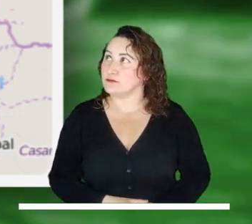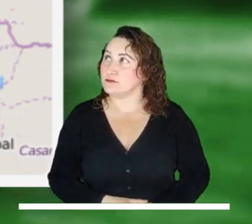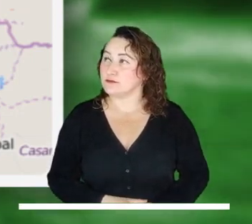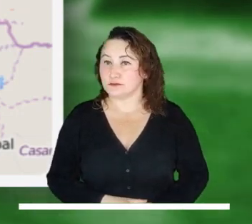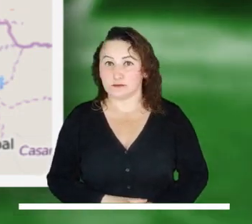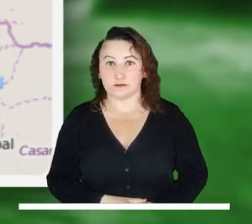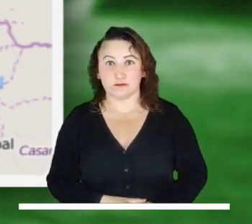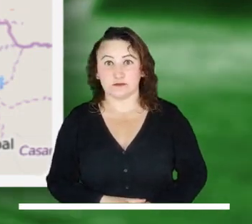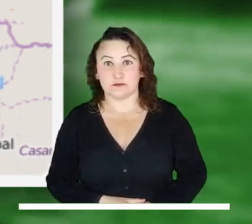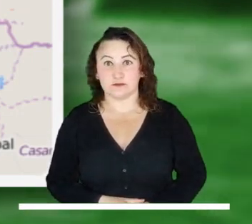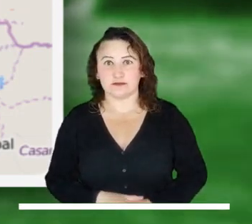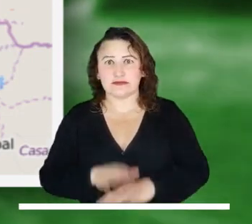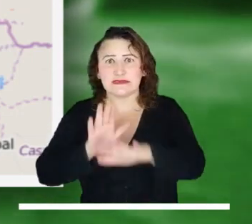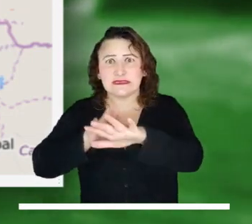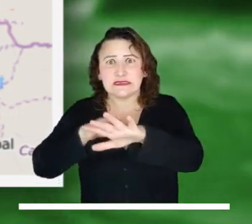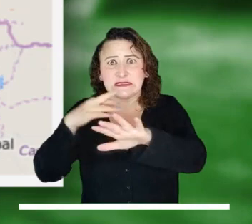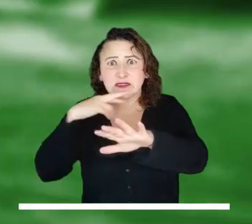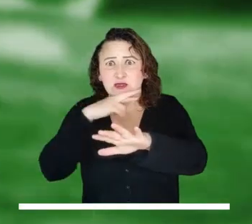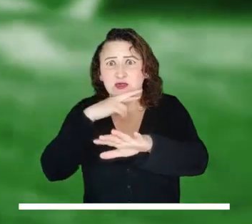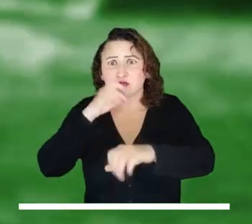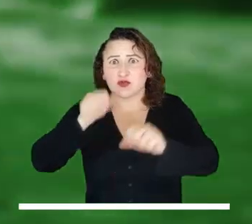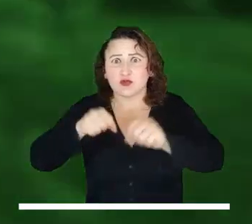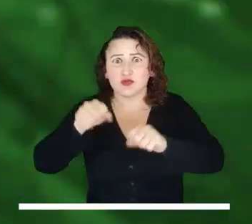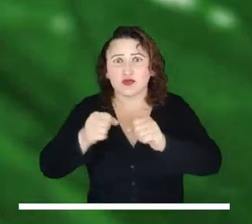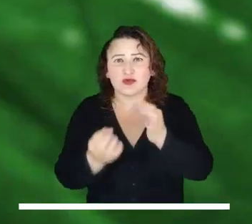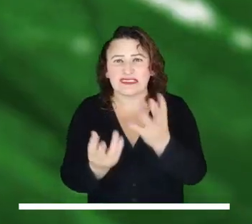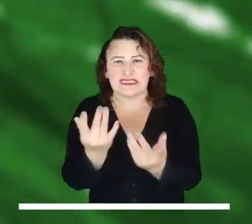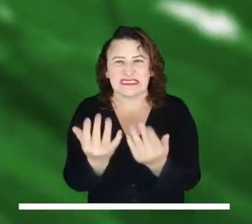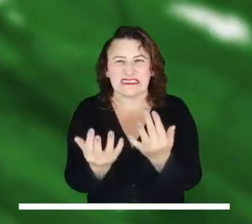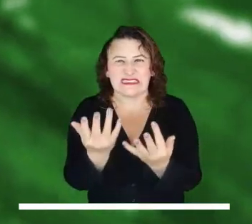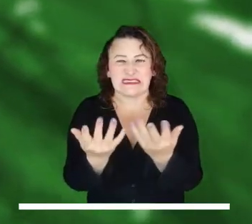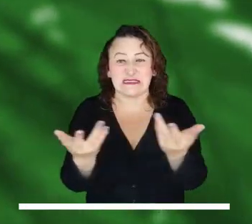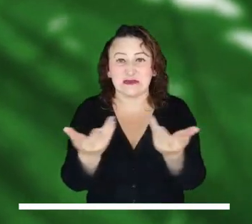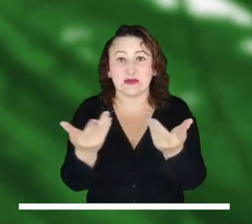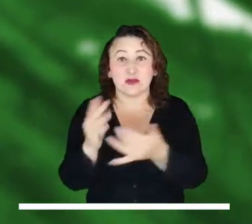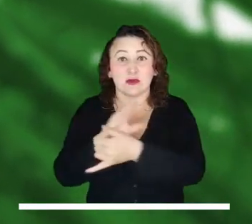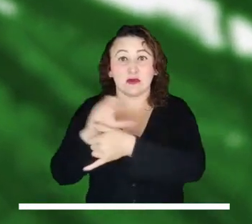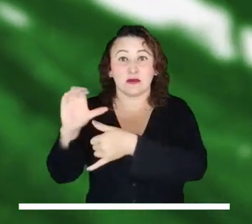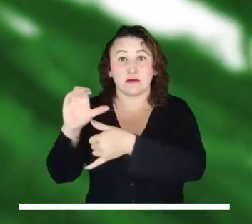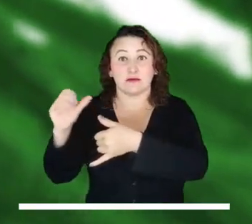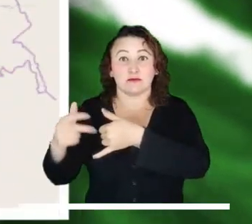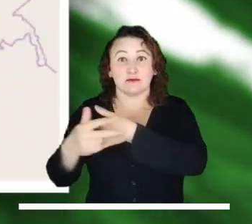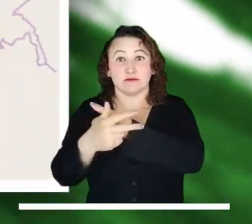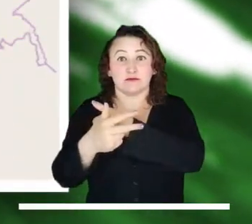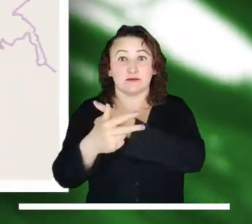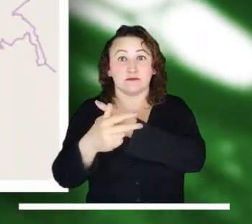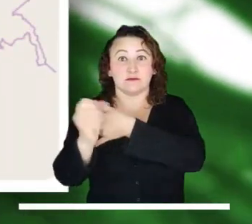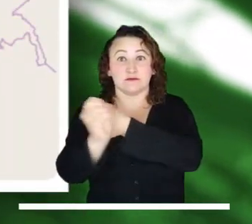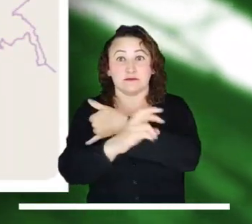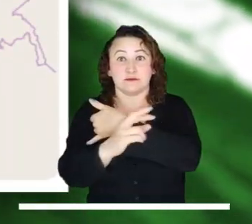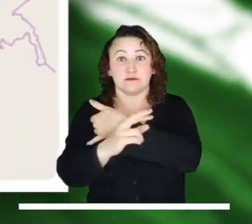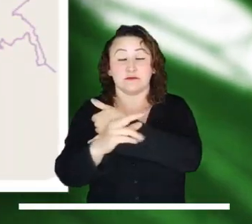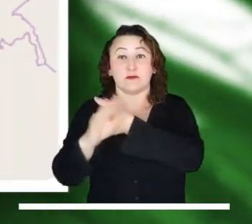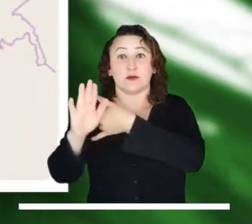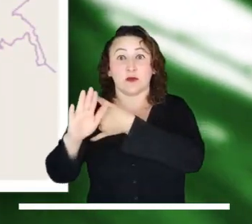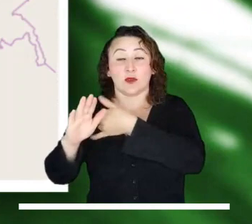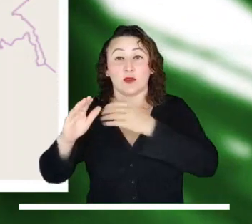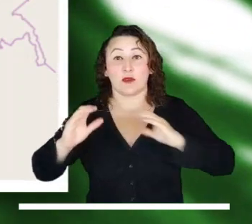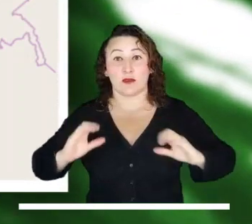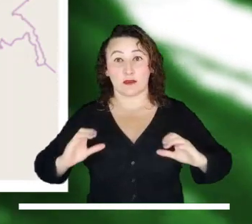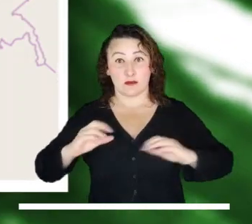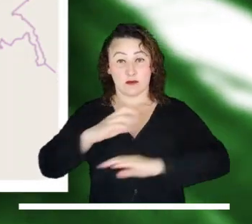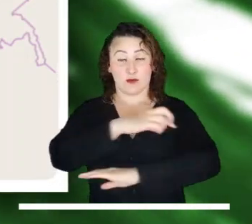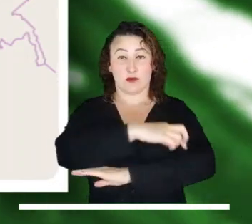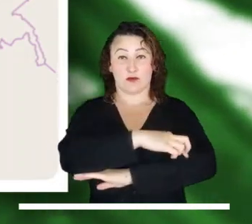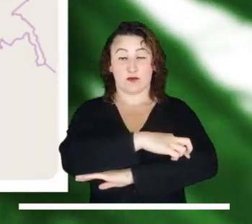Mojana y Pansehuita, ubicados en el departamento de Sucre. Alerta roja por probabilidad de incendios en el Caribe, los Andes,